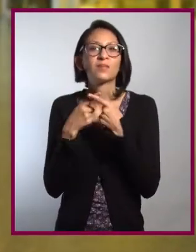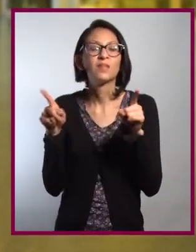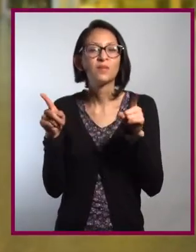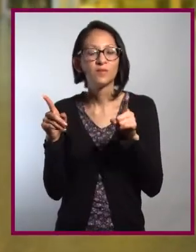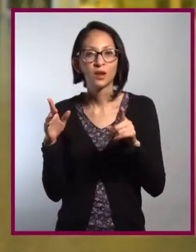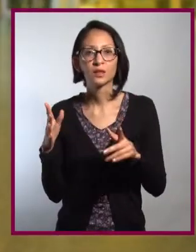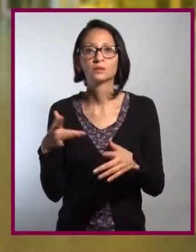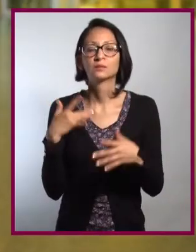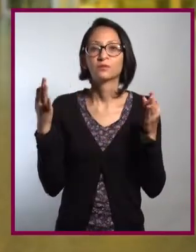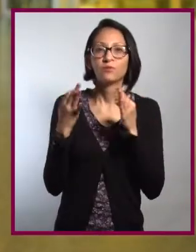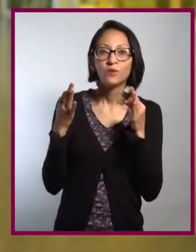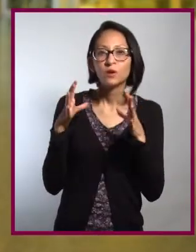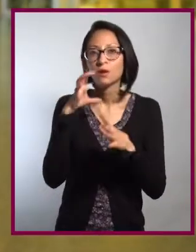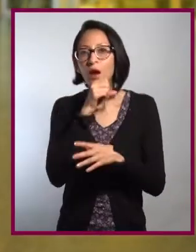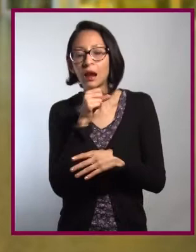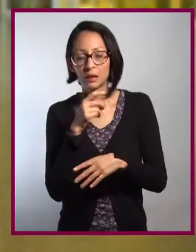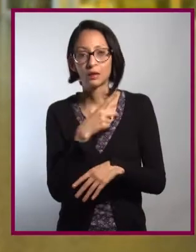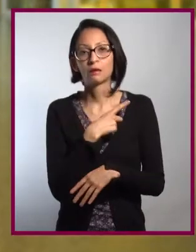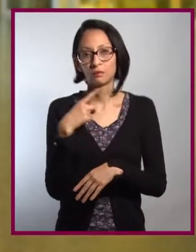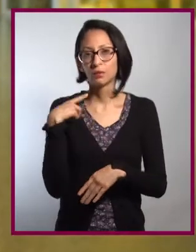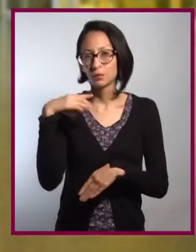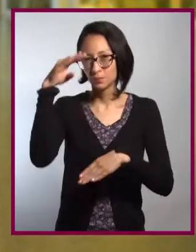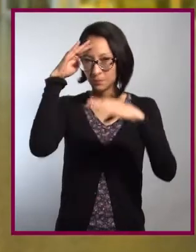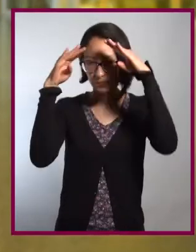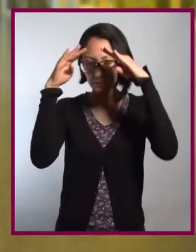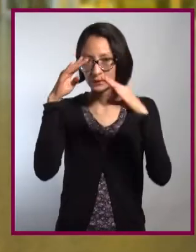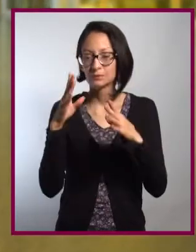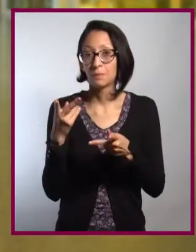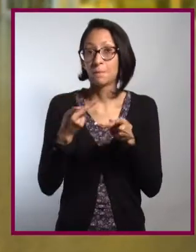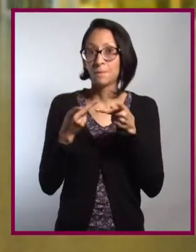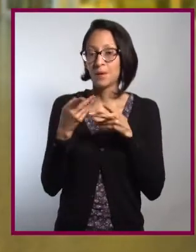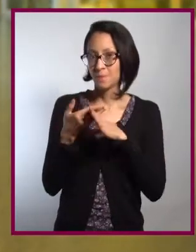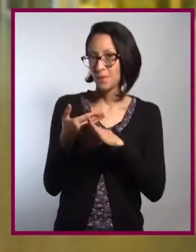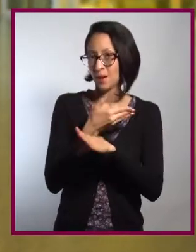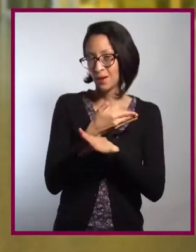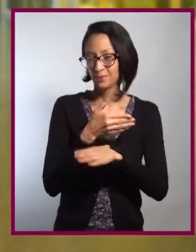es bueno tomar algunas precauciones.